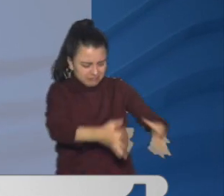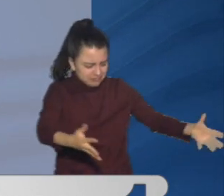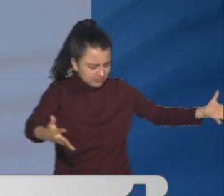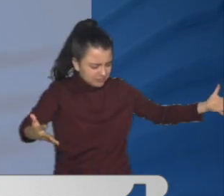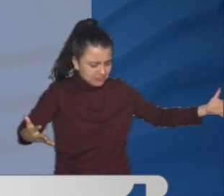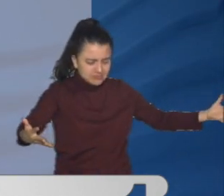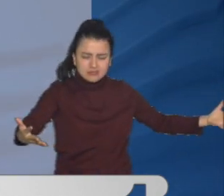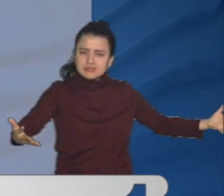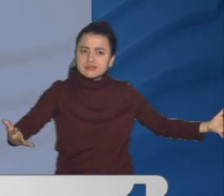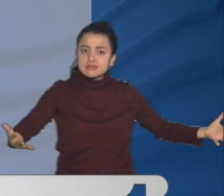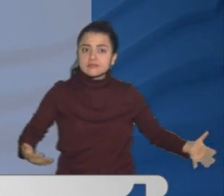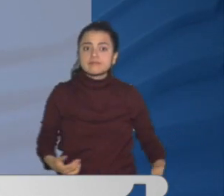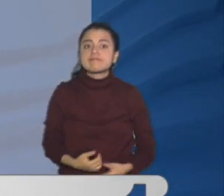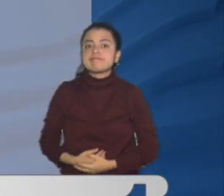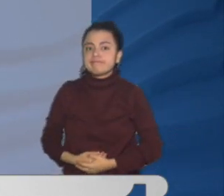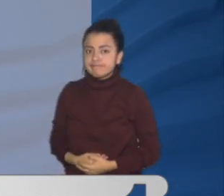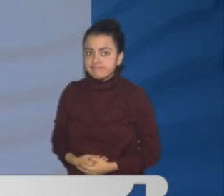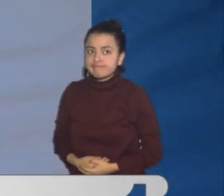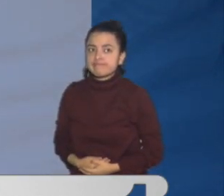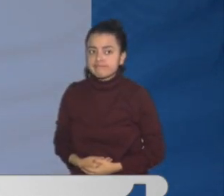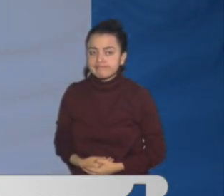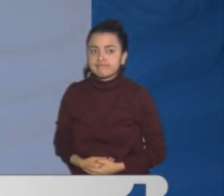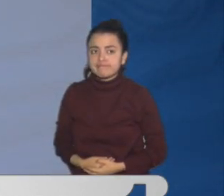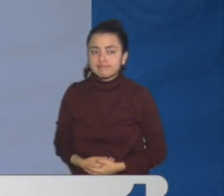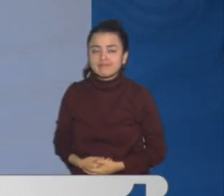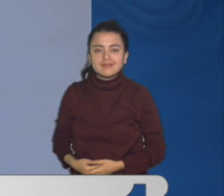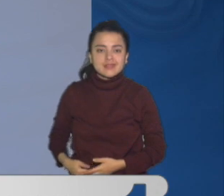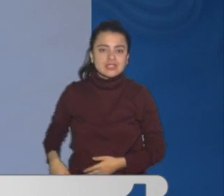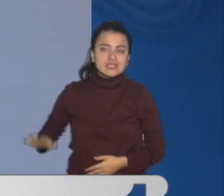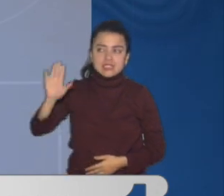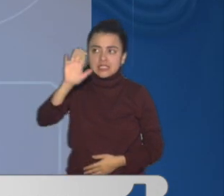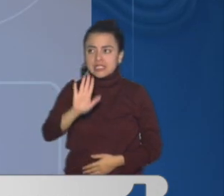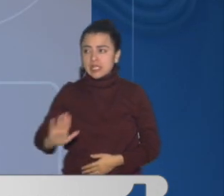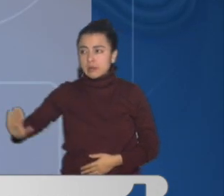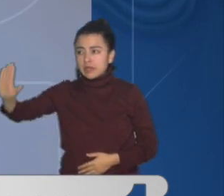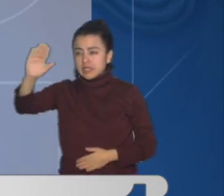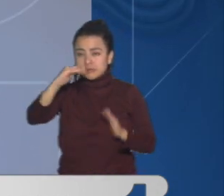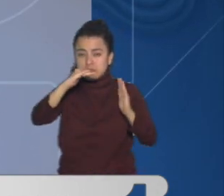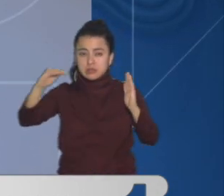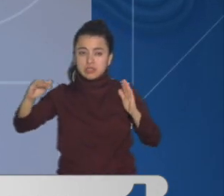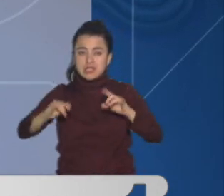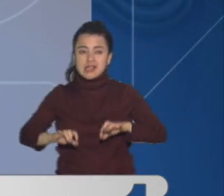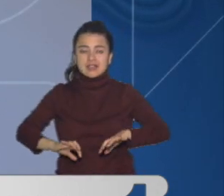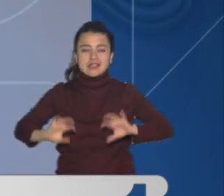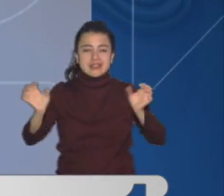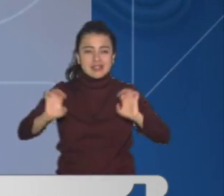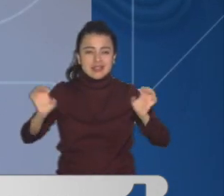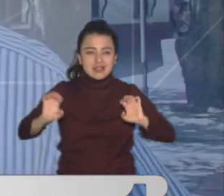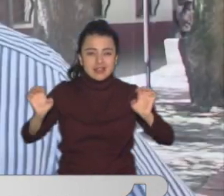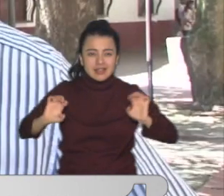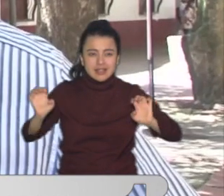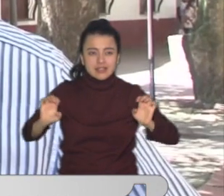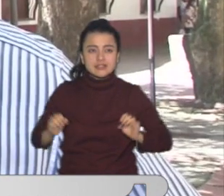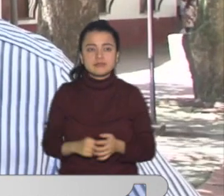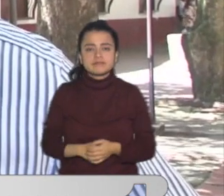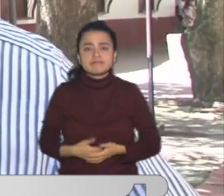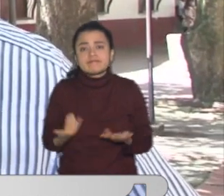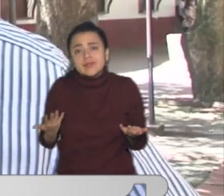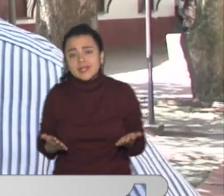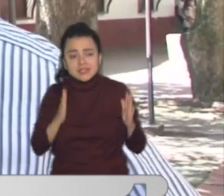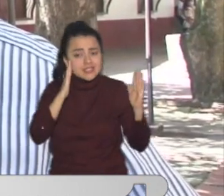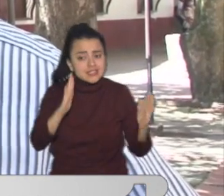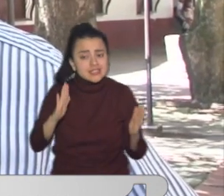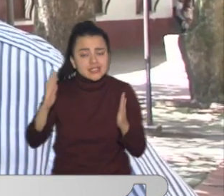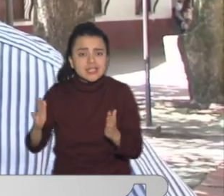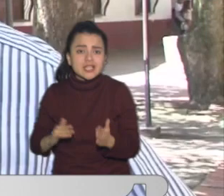fecha, producto del invierno, la mitad del departamento presenta emergencias viales y pérdida de banca. Se están atendiendo, haciendo limpieza en las calles, sobre todo